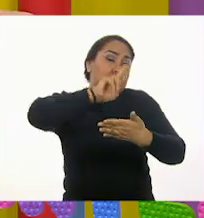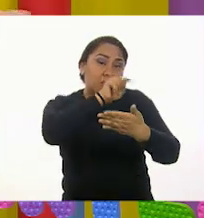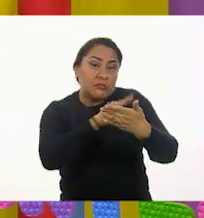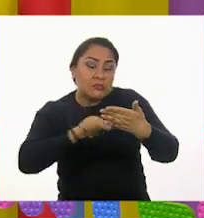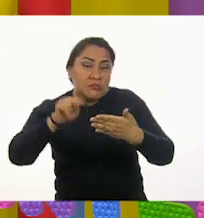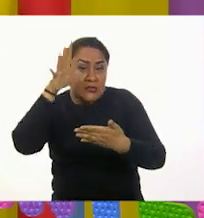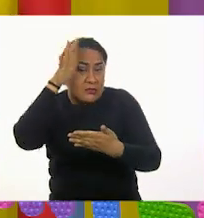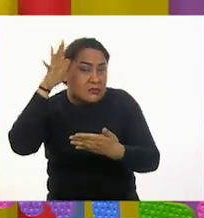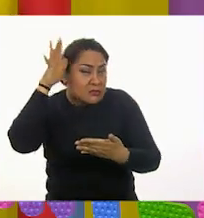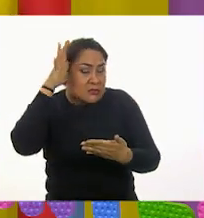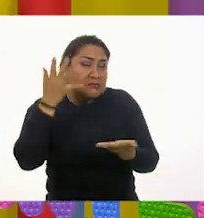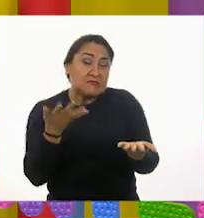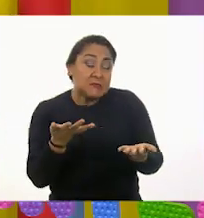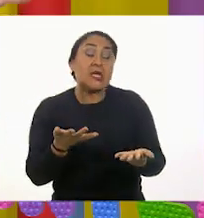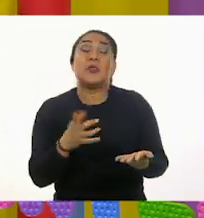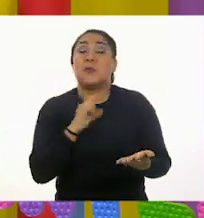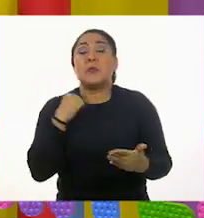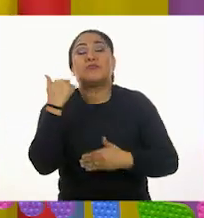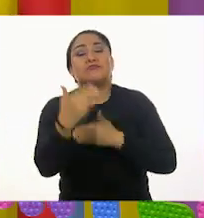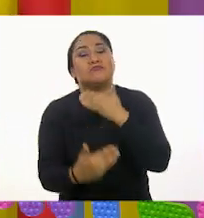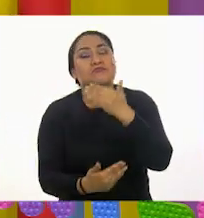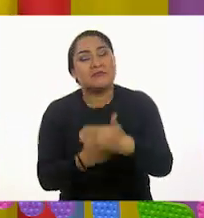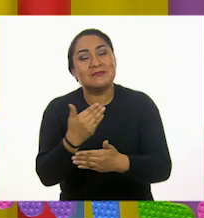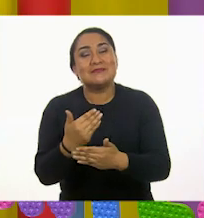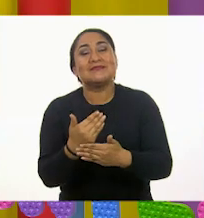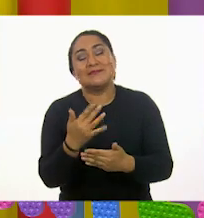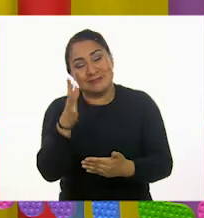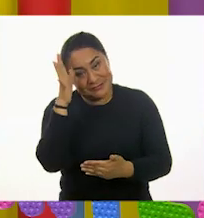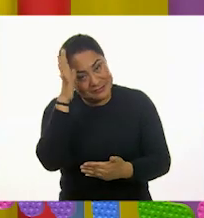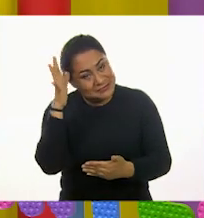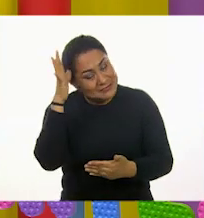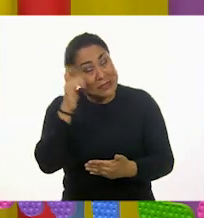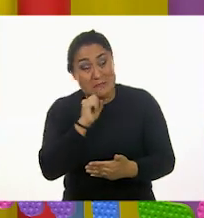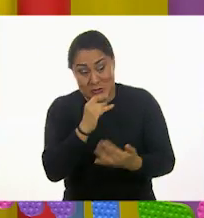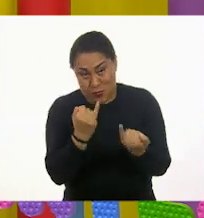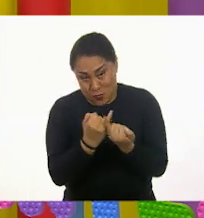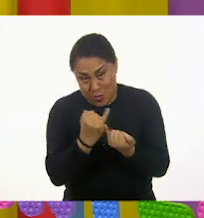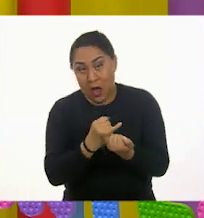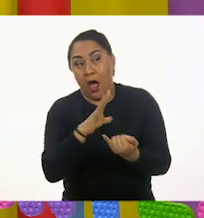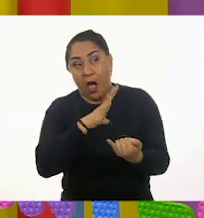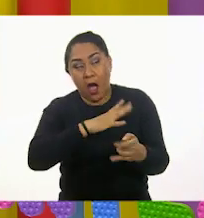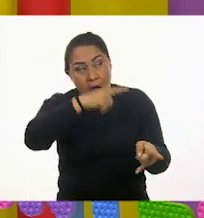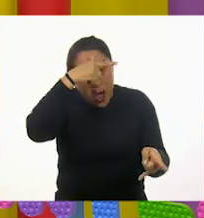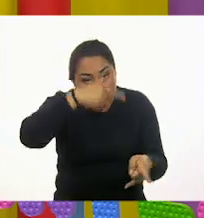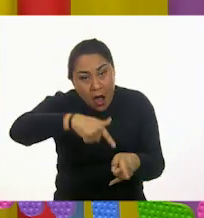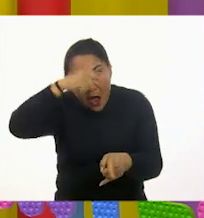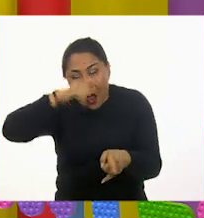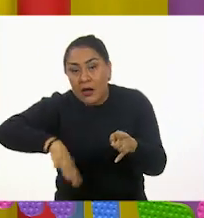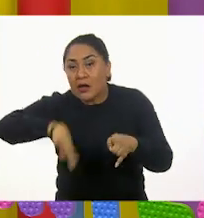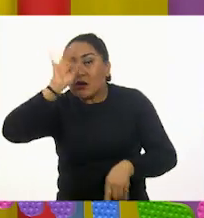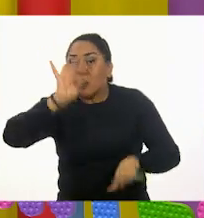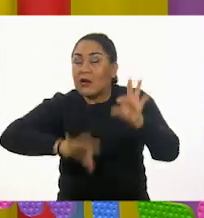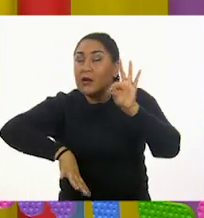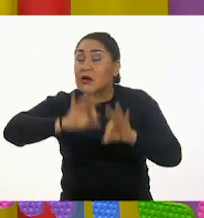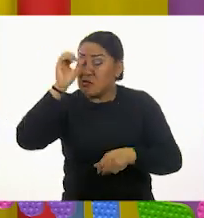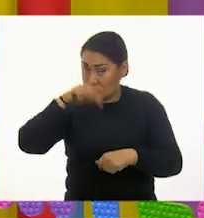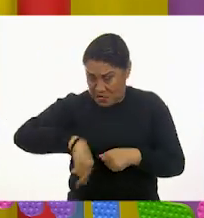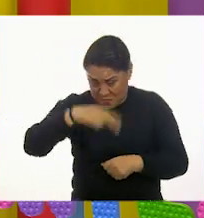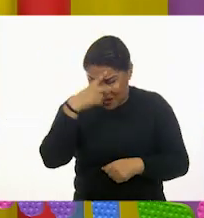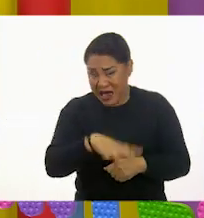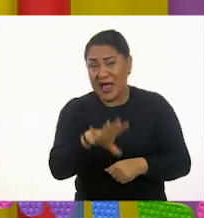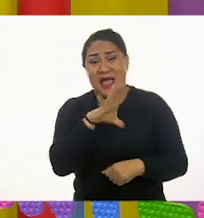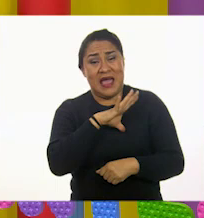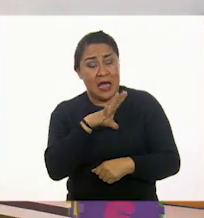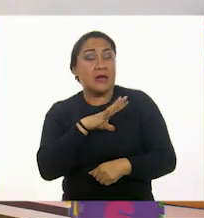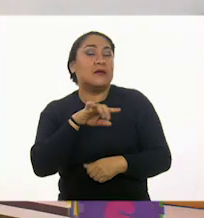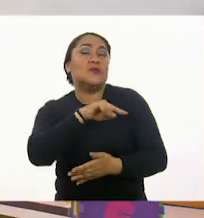Pinturas rupestres y después pasamos a estas pinturas prehispánicas que también están aquí, hallazgos hay en México también.